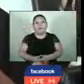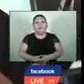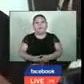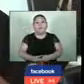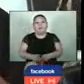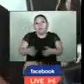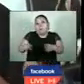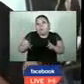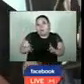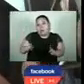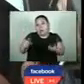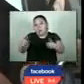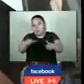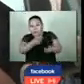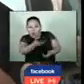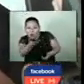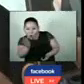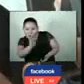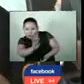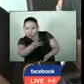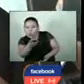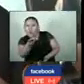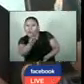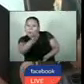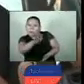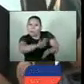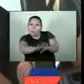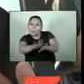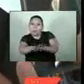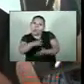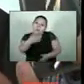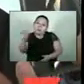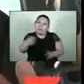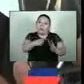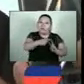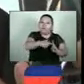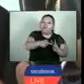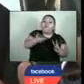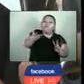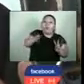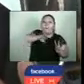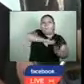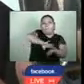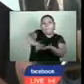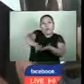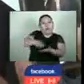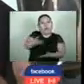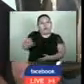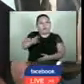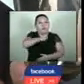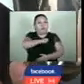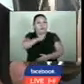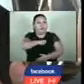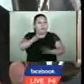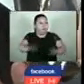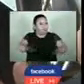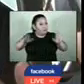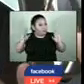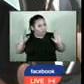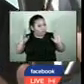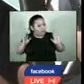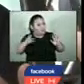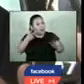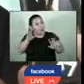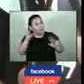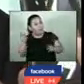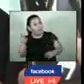depende del valor de unos inmuebles con los cuales el señor Figueroa y su esposa pretenden pagar la responsabilidad civil. Que eso es necesario que se realice